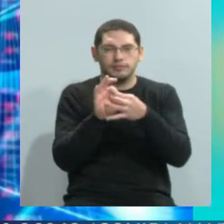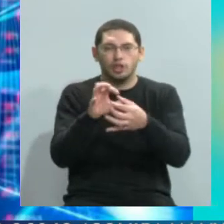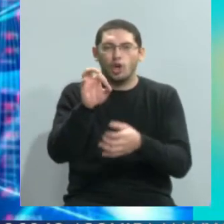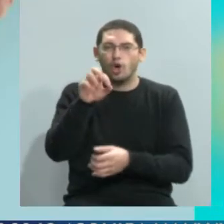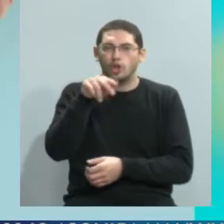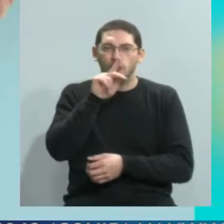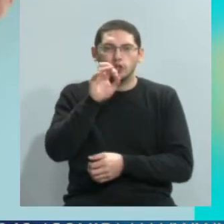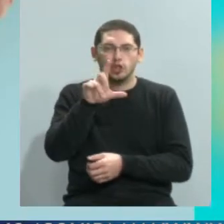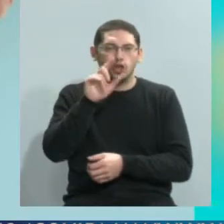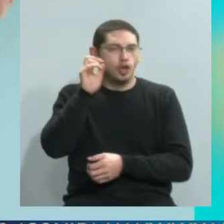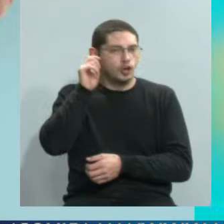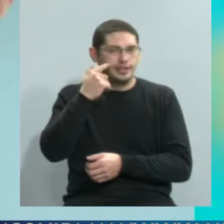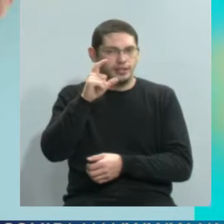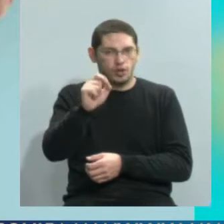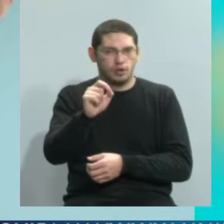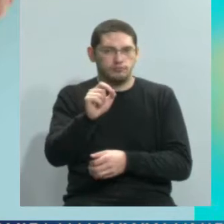resto.